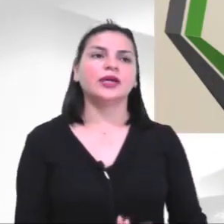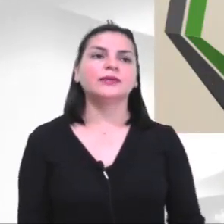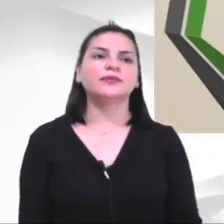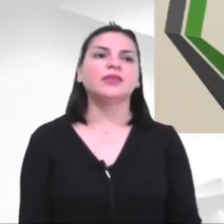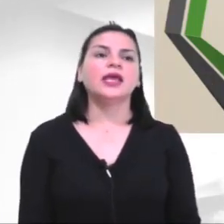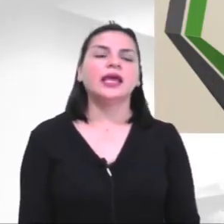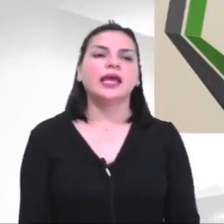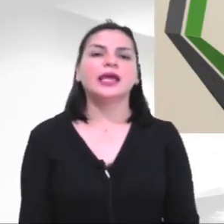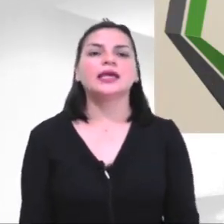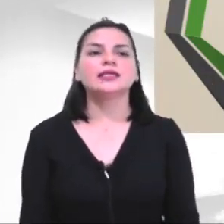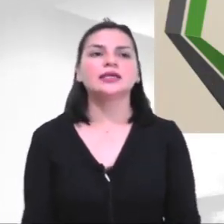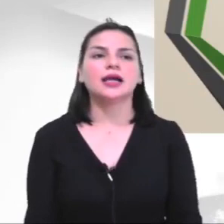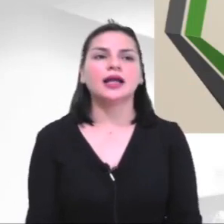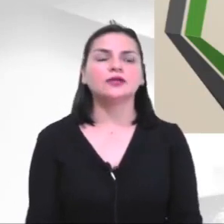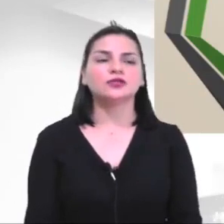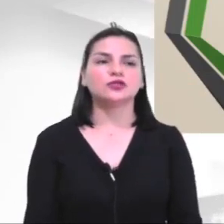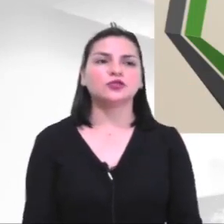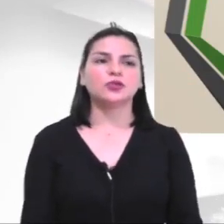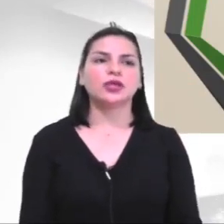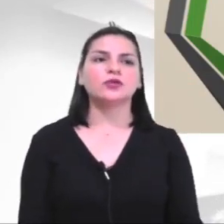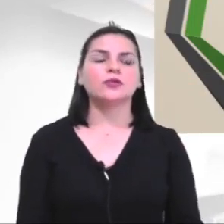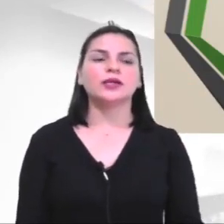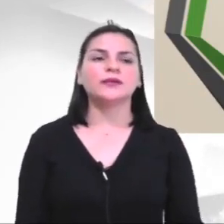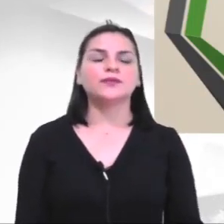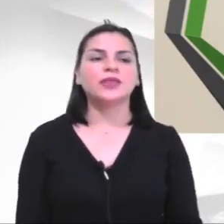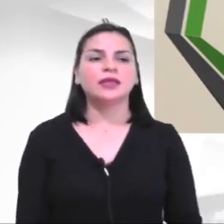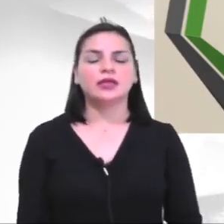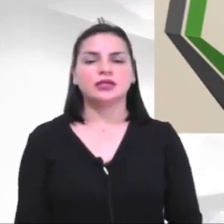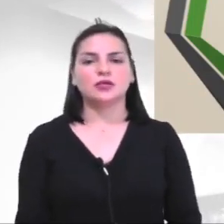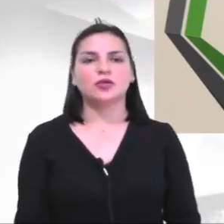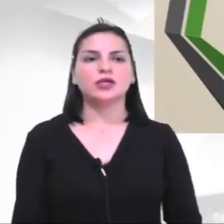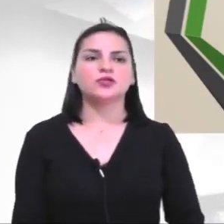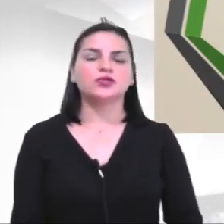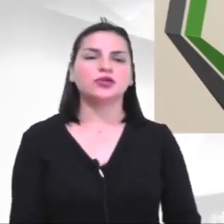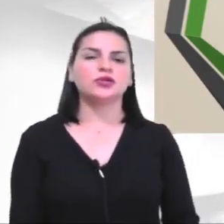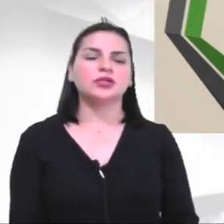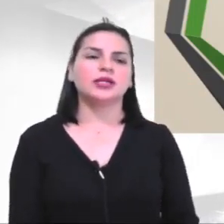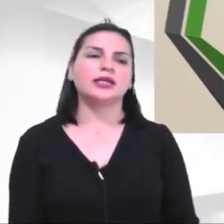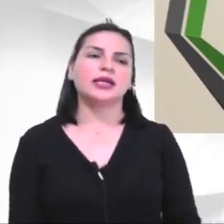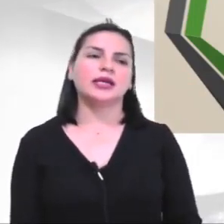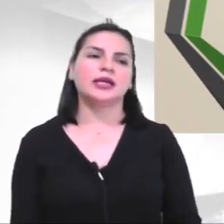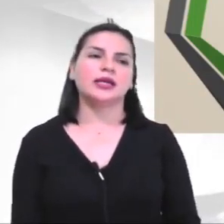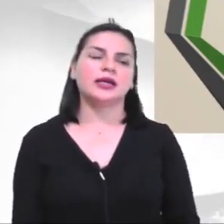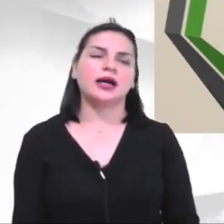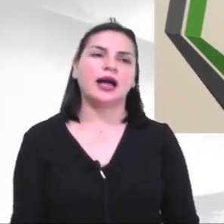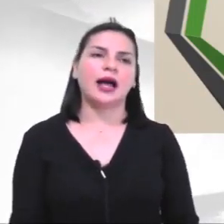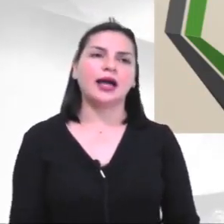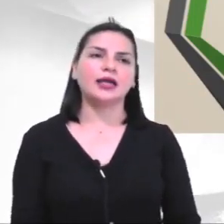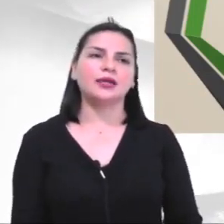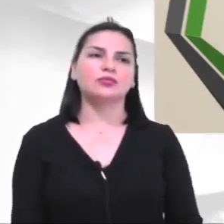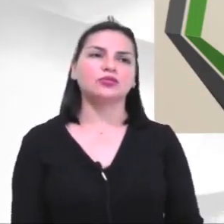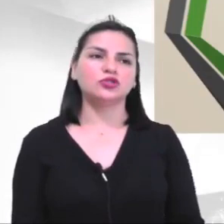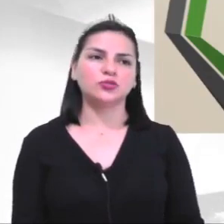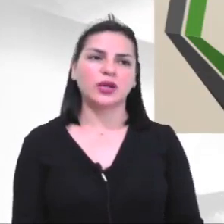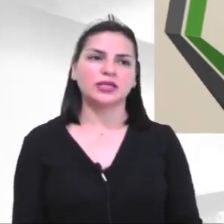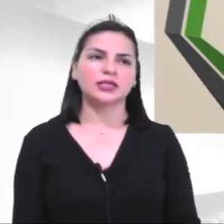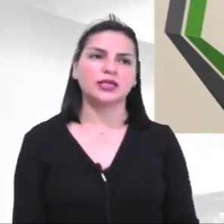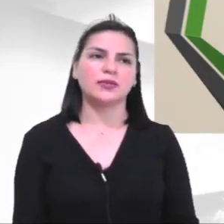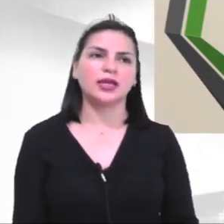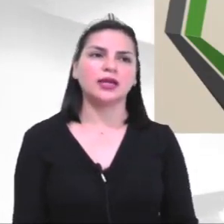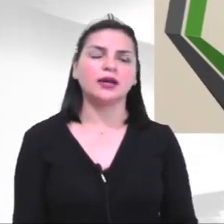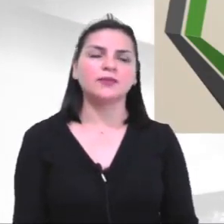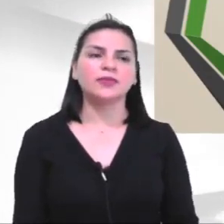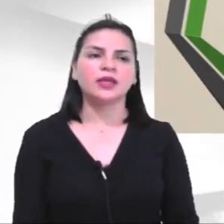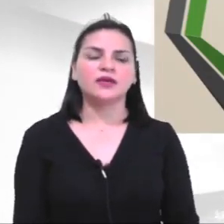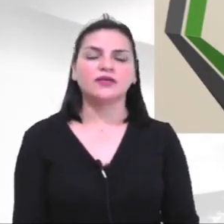Muy bien, en esta escala nosotros podemos ver de que según estudios hay muchos países